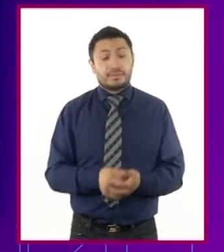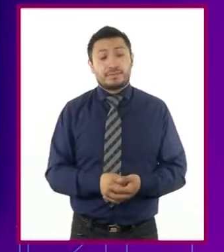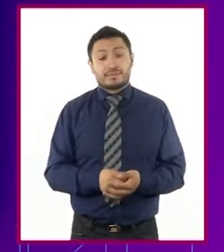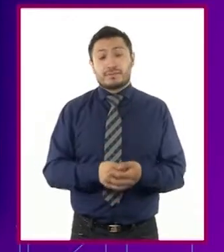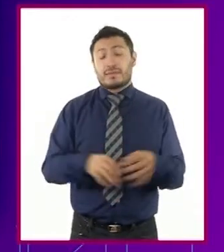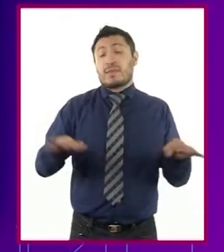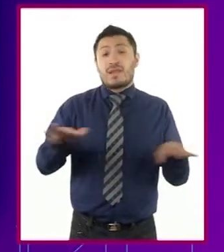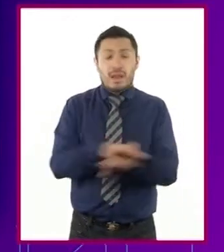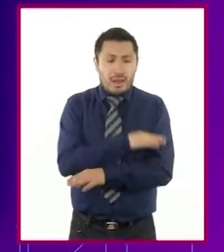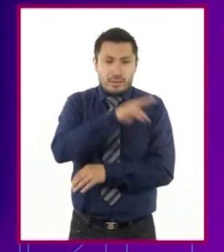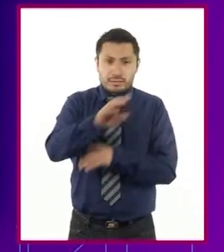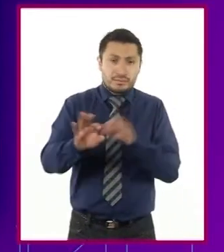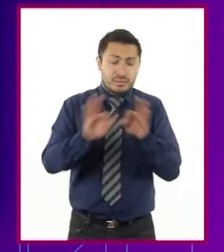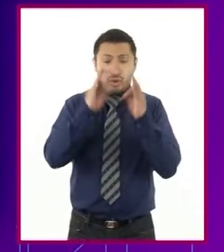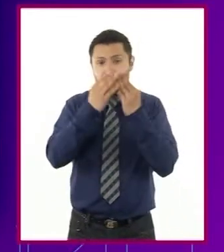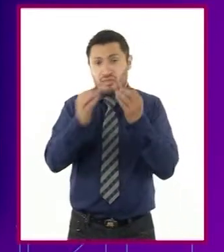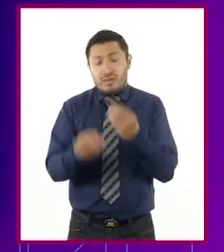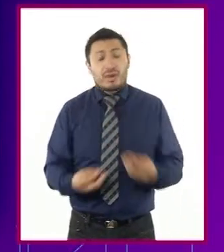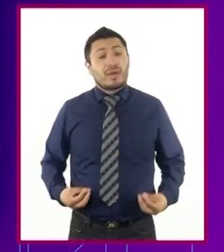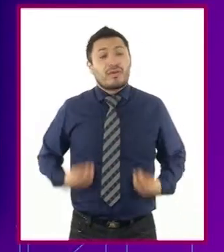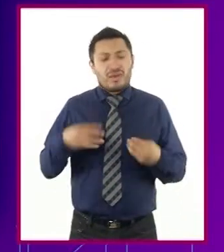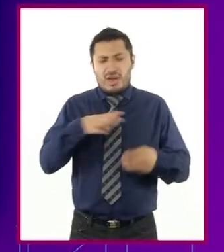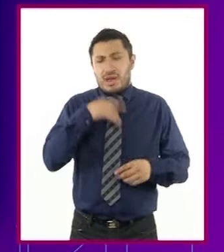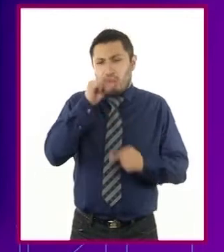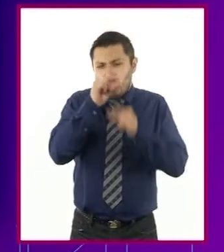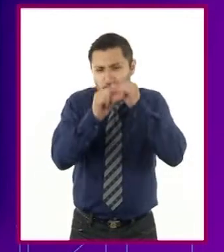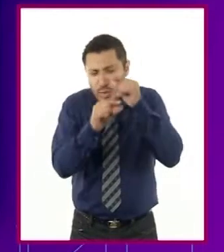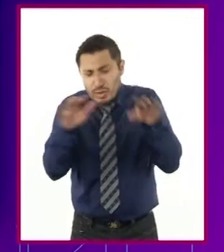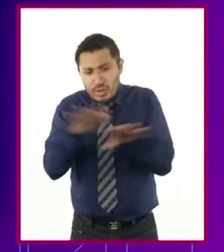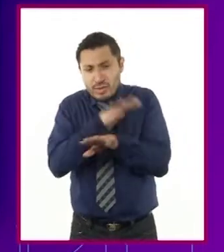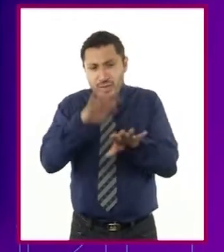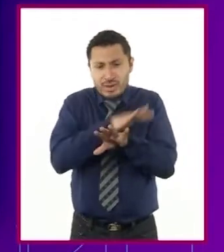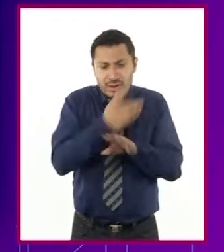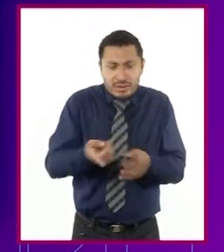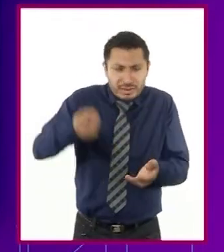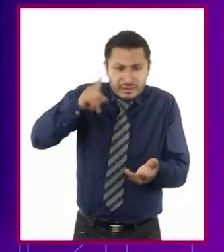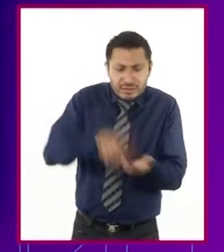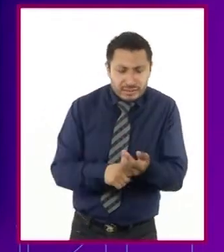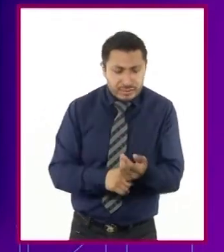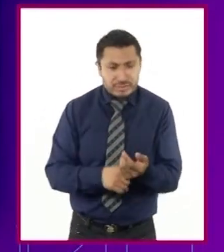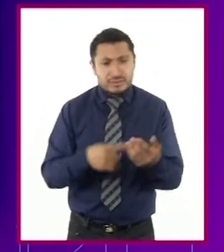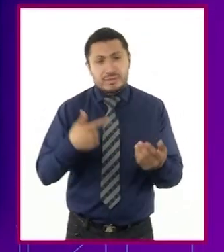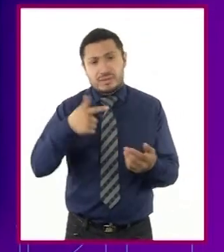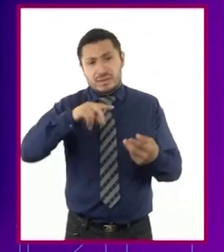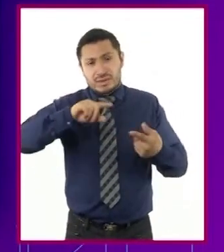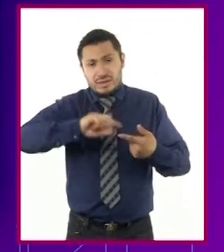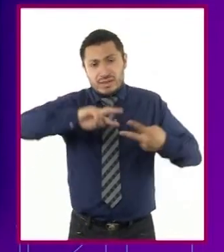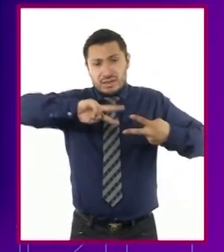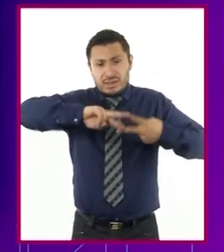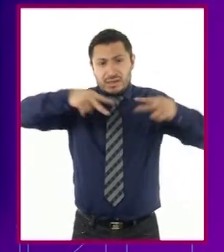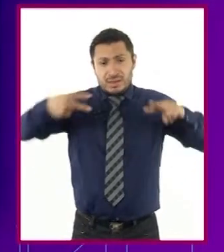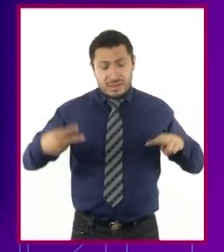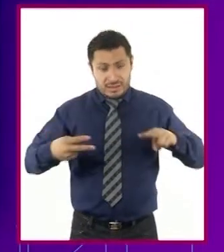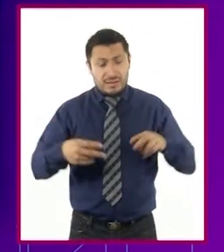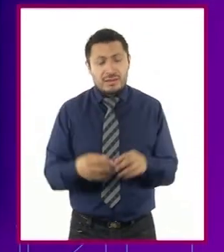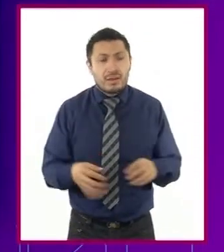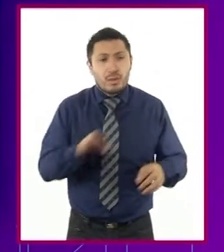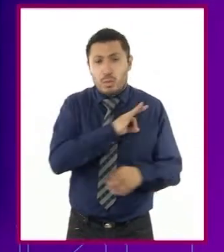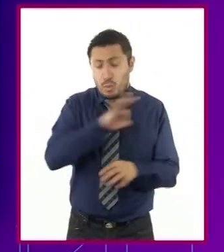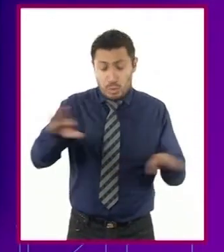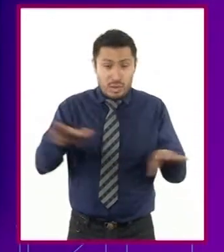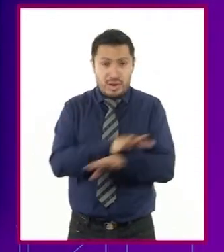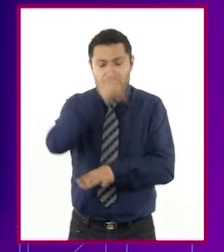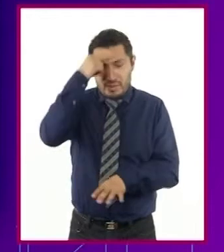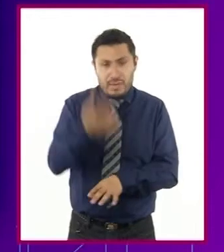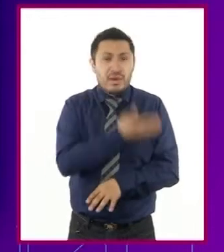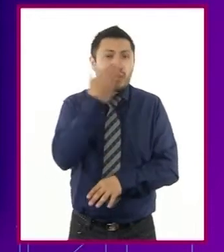evolución de las especies implica pequeños cambios al azar en los genes de una población, de manera que ésta puede cambiar para